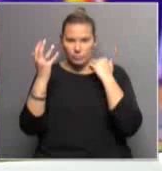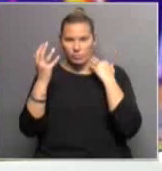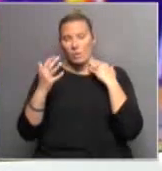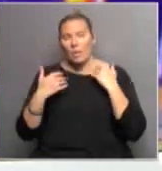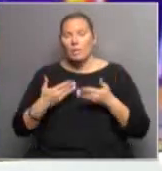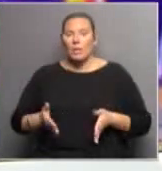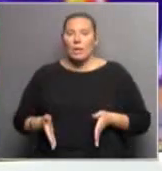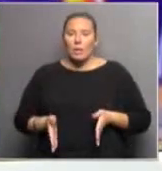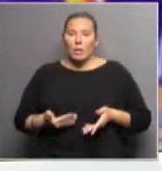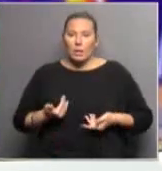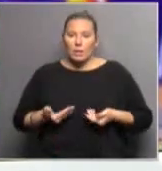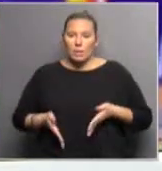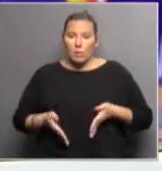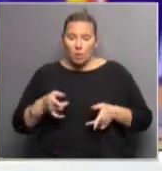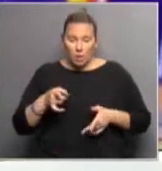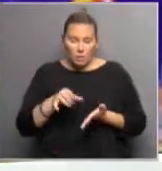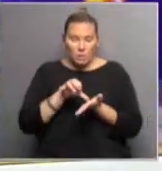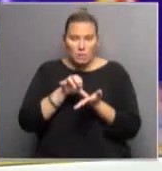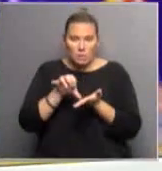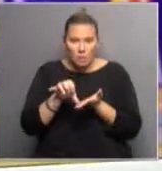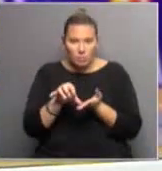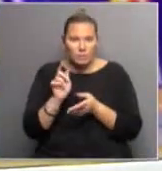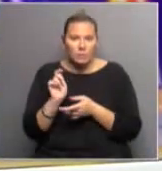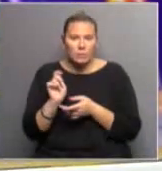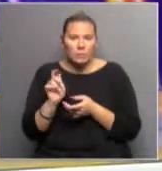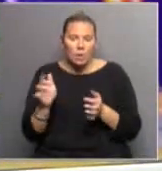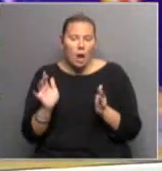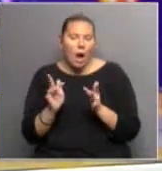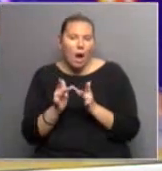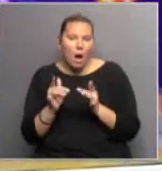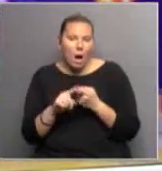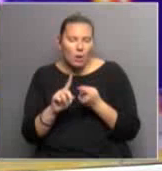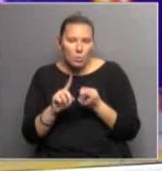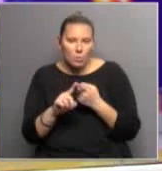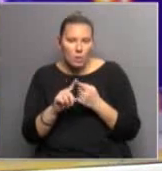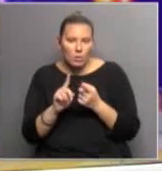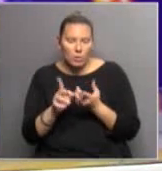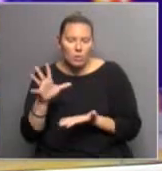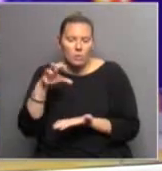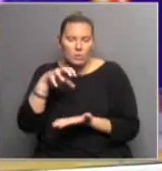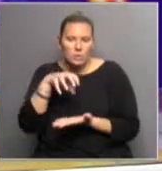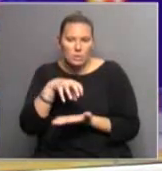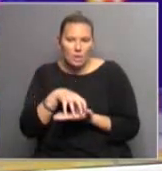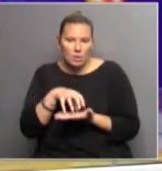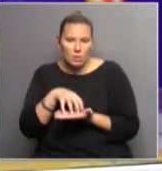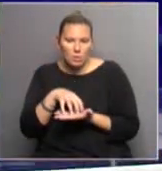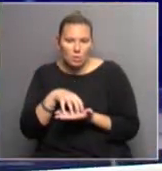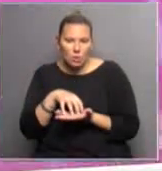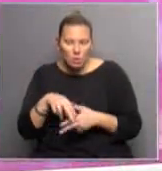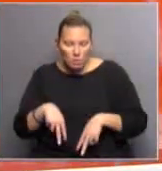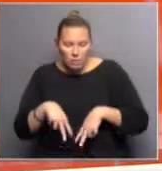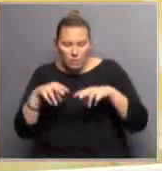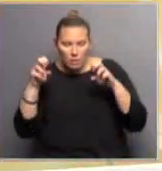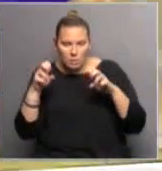de género. Este servicio se lleva a cabo en convenio con el Centro de Estudios de Masculinidades y Género,